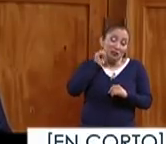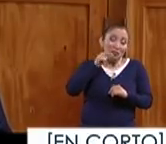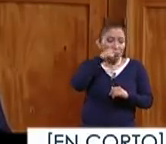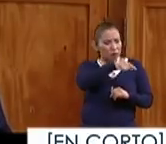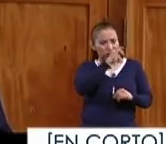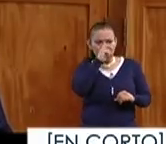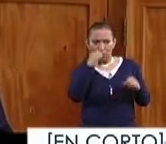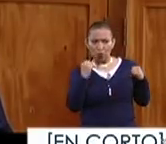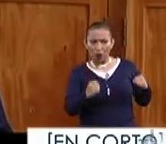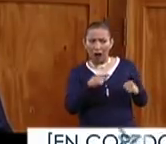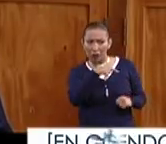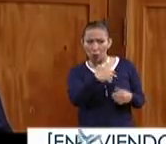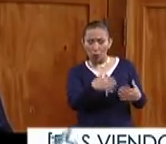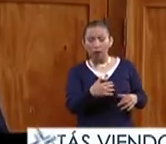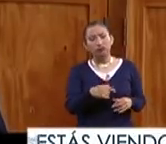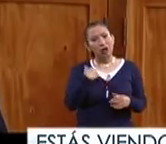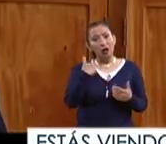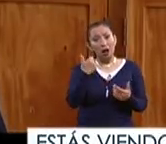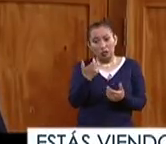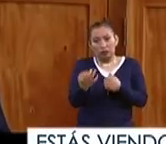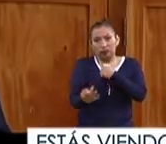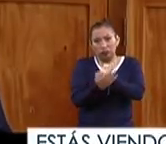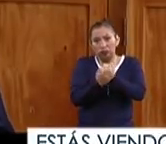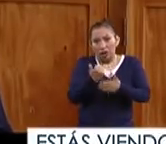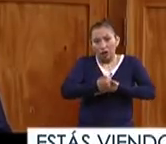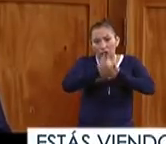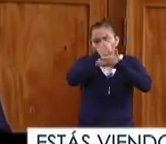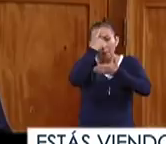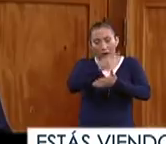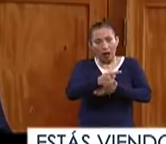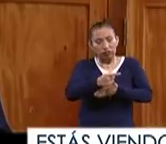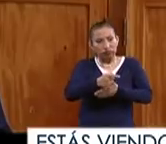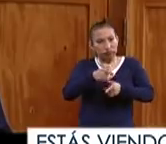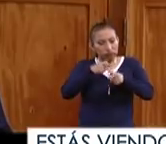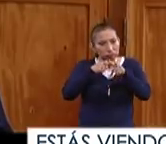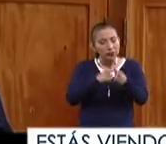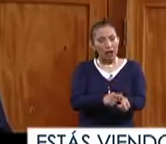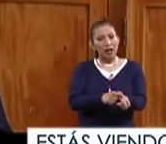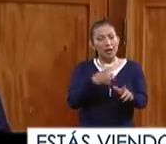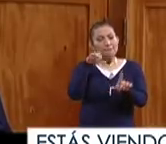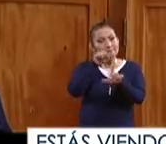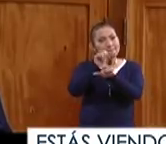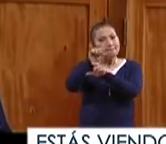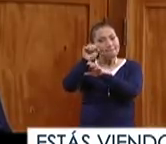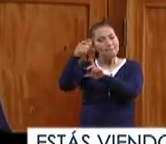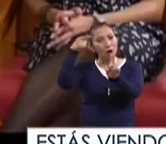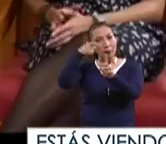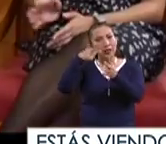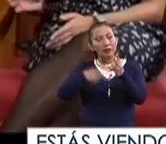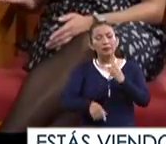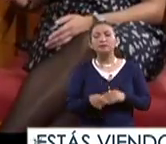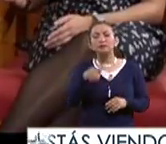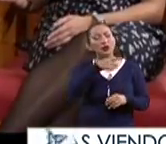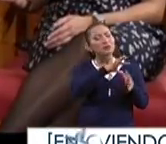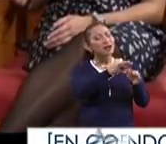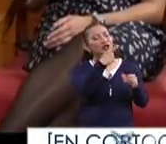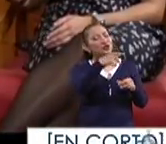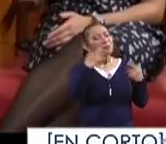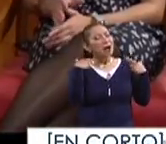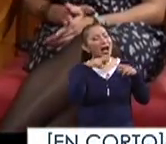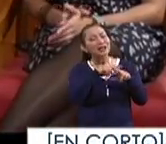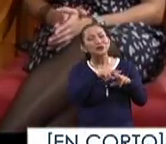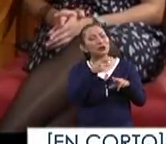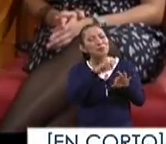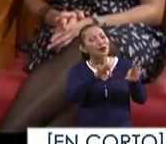fuerte. Pero esto es lo que me ha permitido alcanzar metas y objetivos. Platíqueme de ese maestro